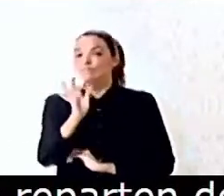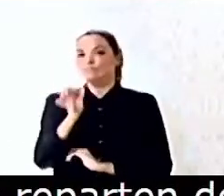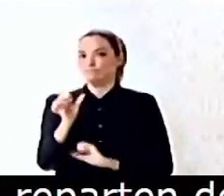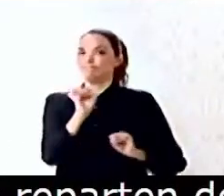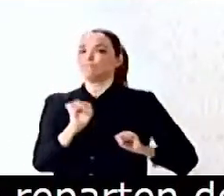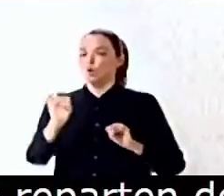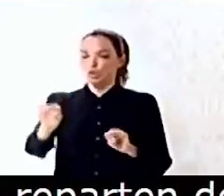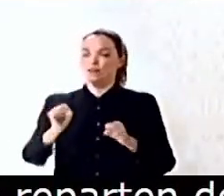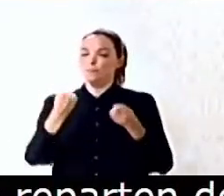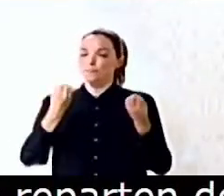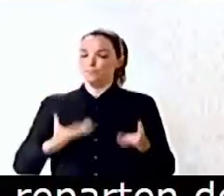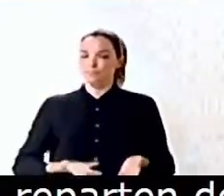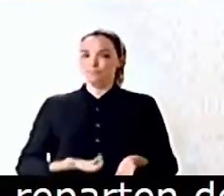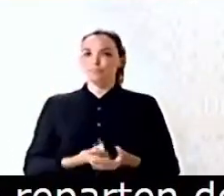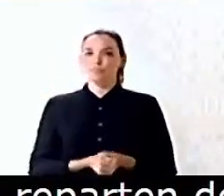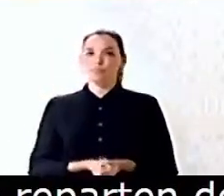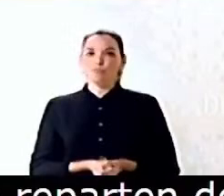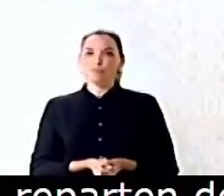protegidos.